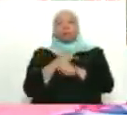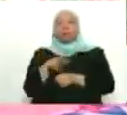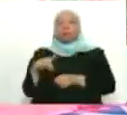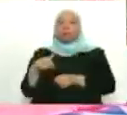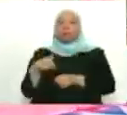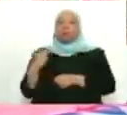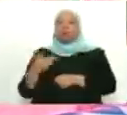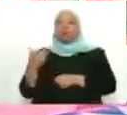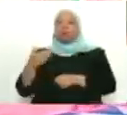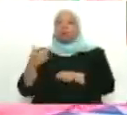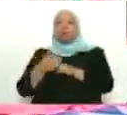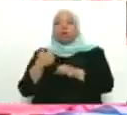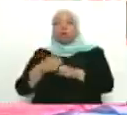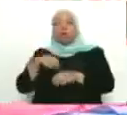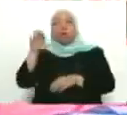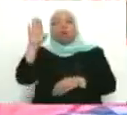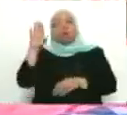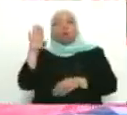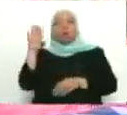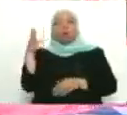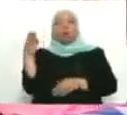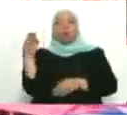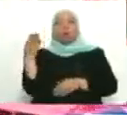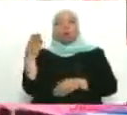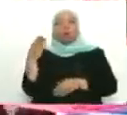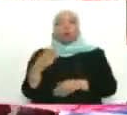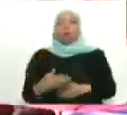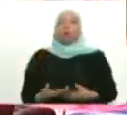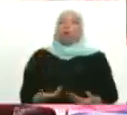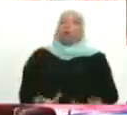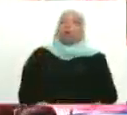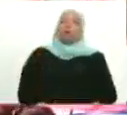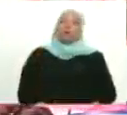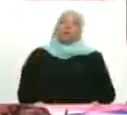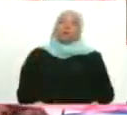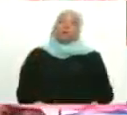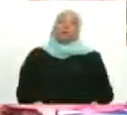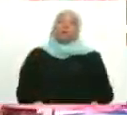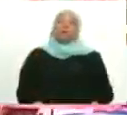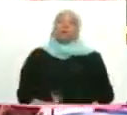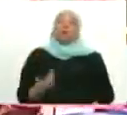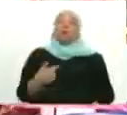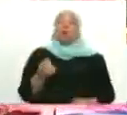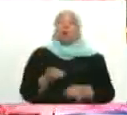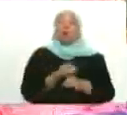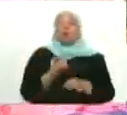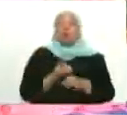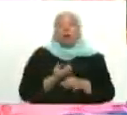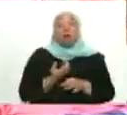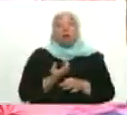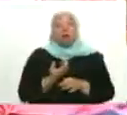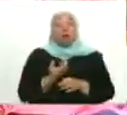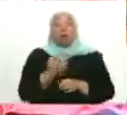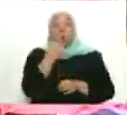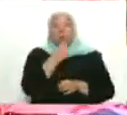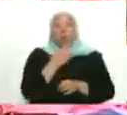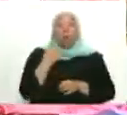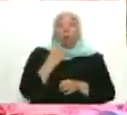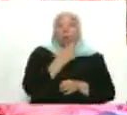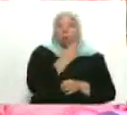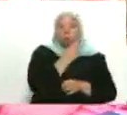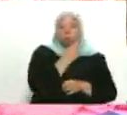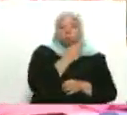qué es importante la juramentación? ¿Por qué? La juramentación es un compromiso. Un